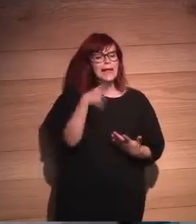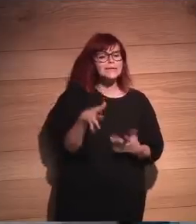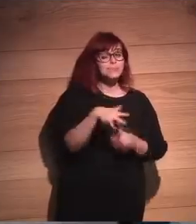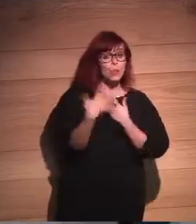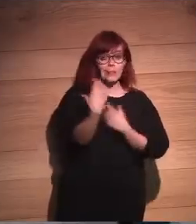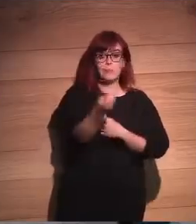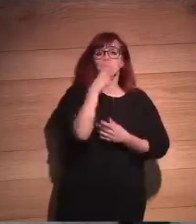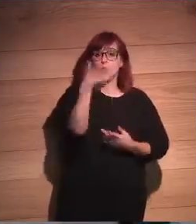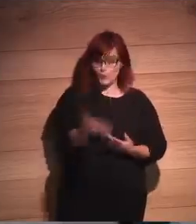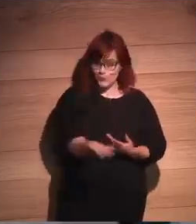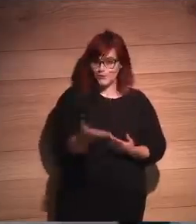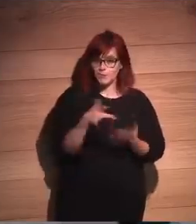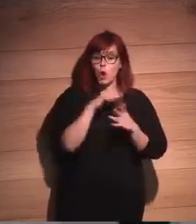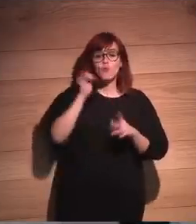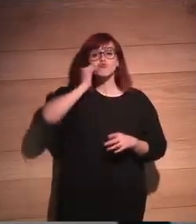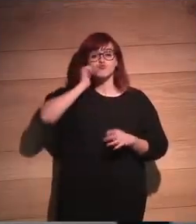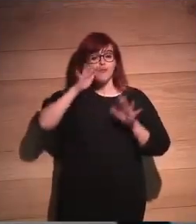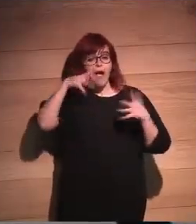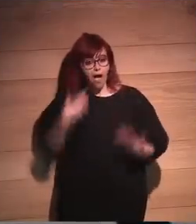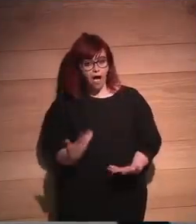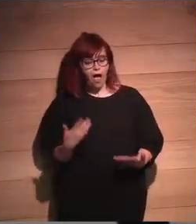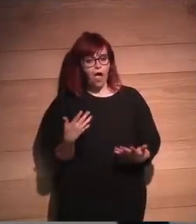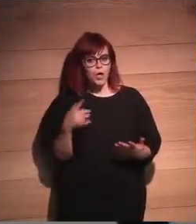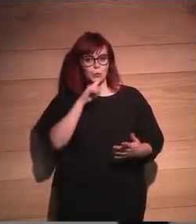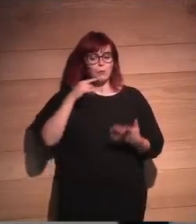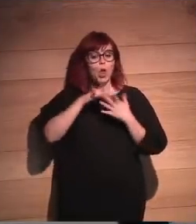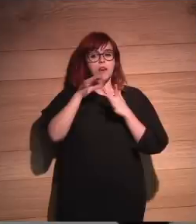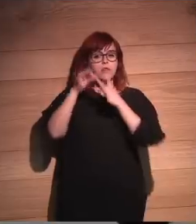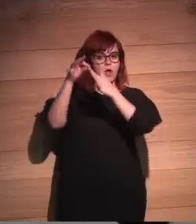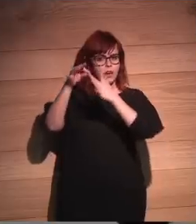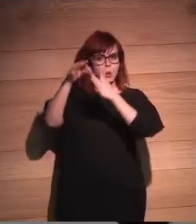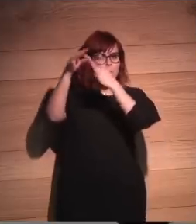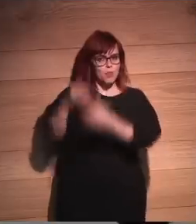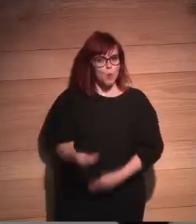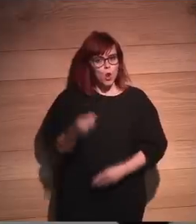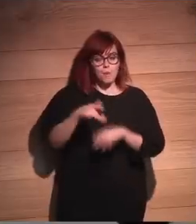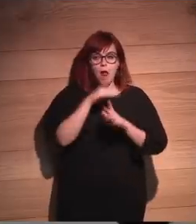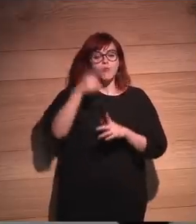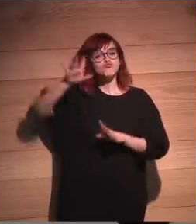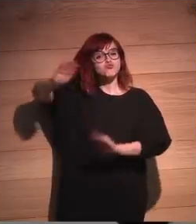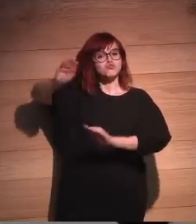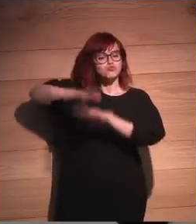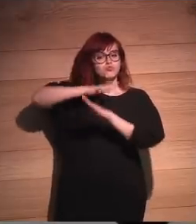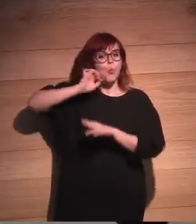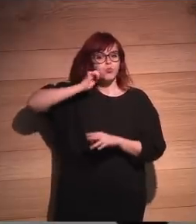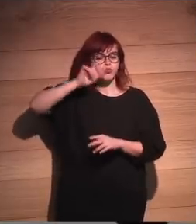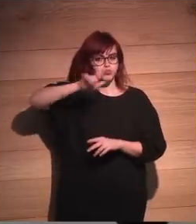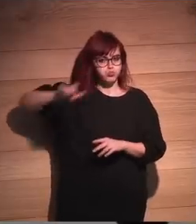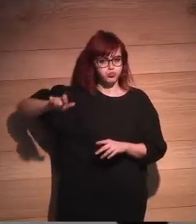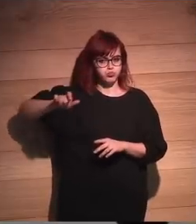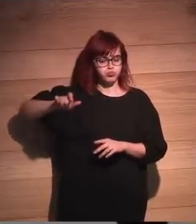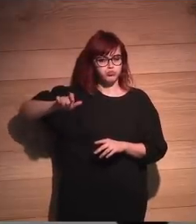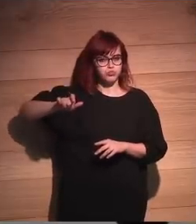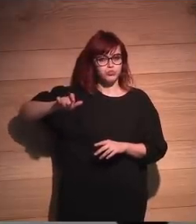importante porque la Rusia de hoy tiene un líder, un buen líder para los rusos,